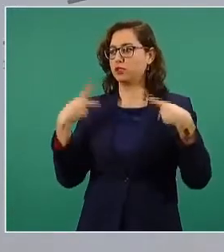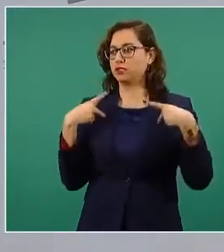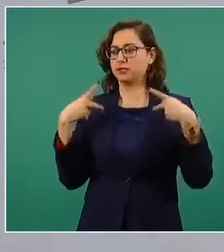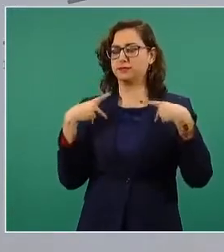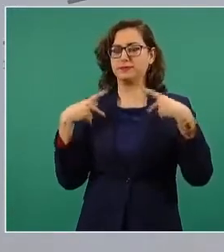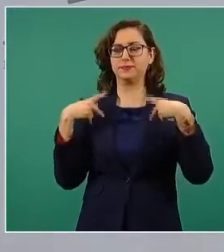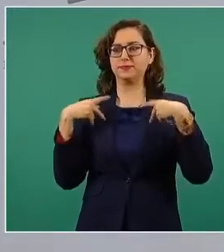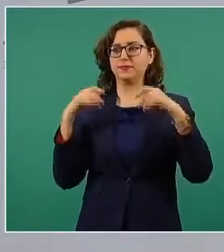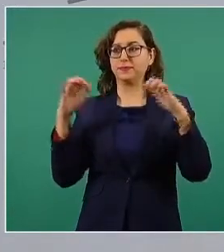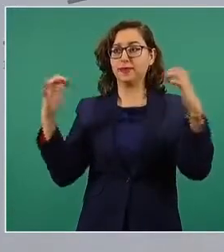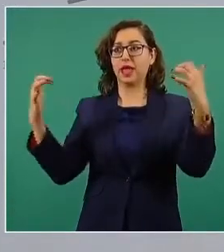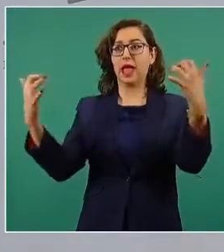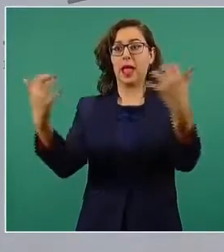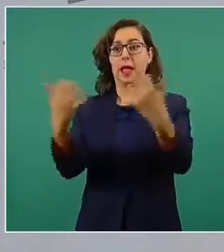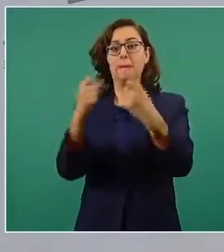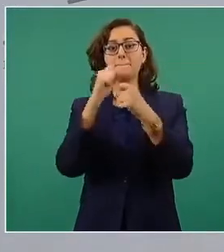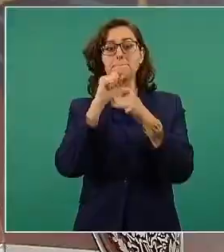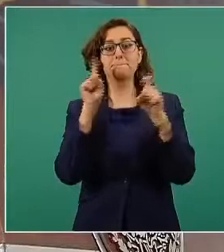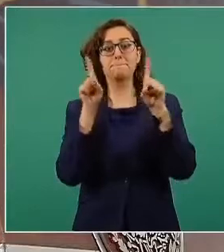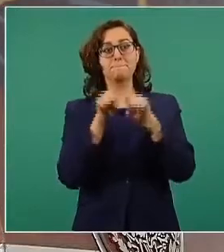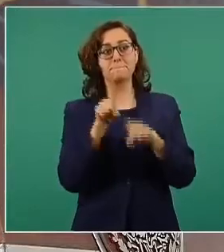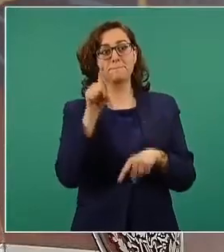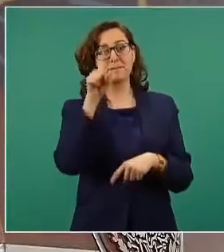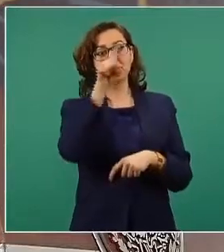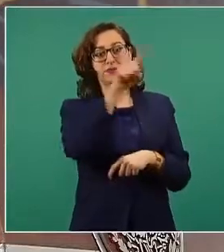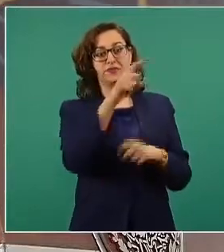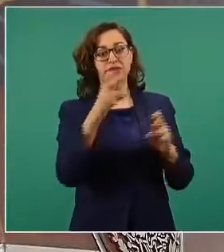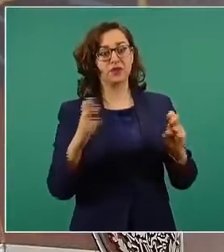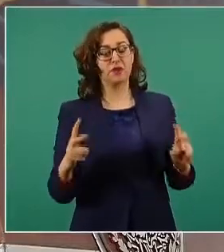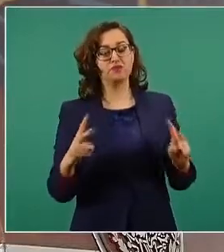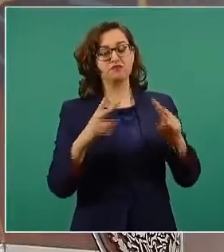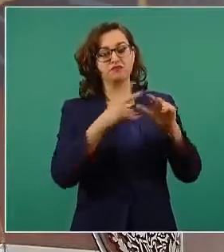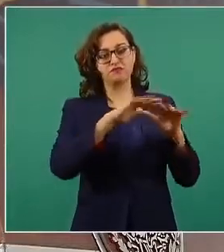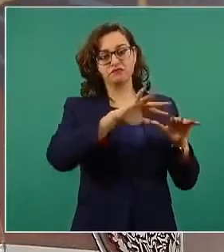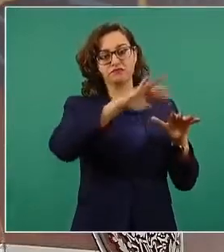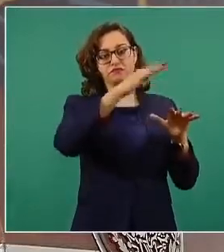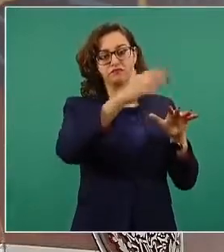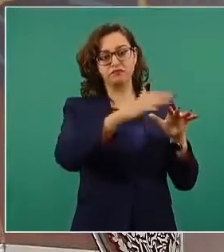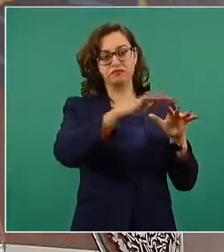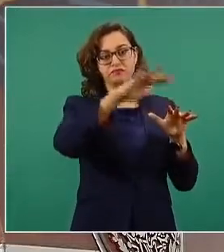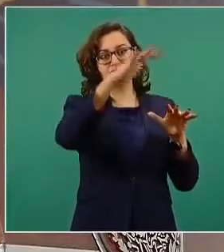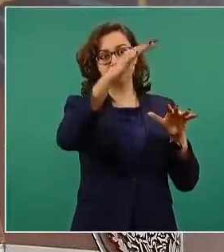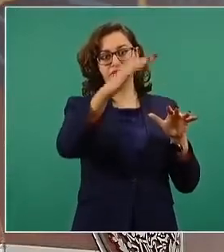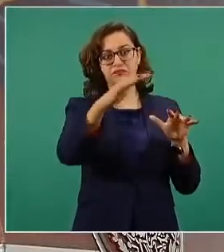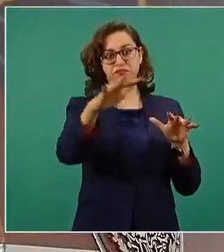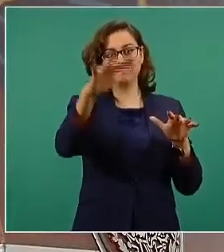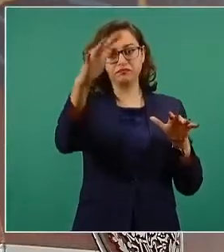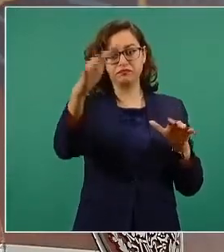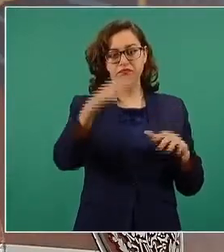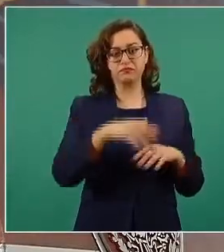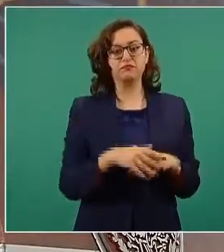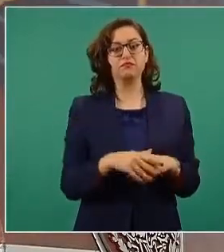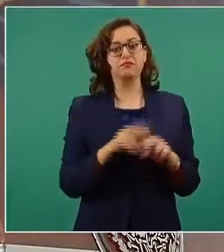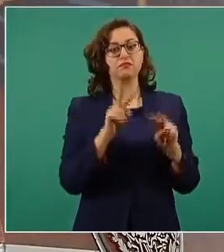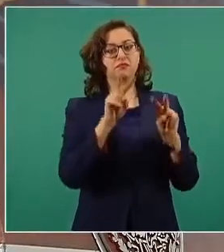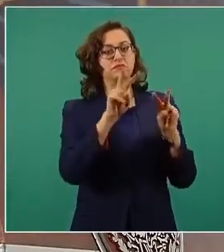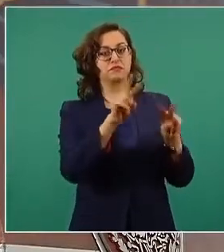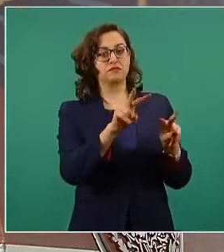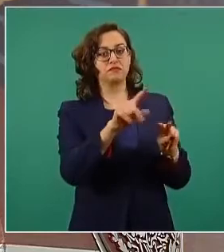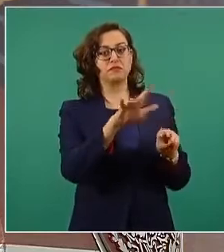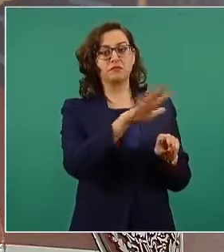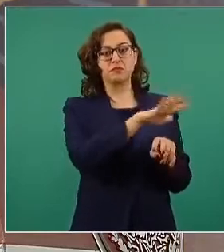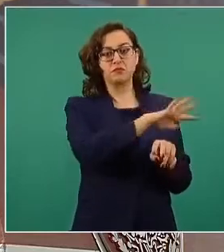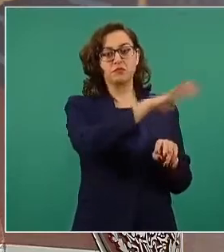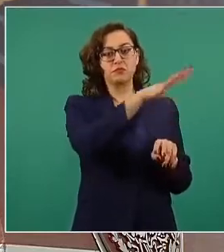los volcanes nevados guardianes de lo que Alfonso Reyes llamó la